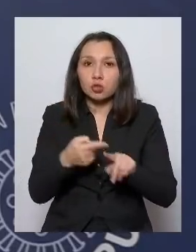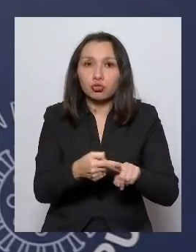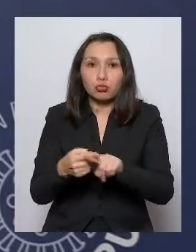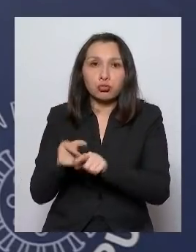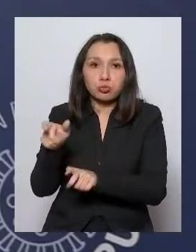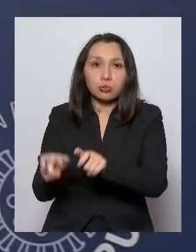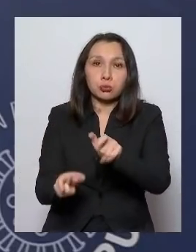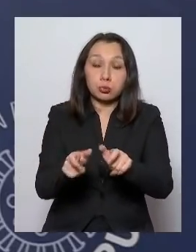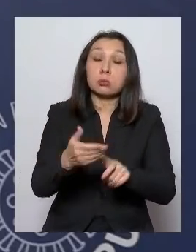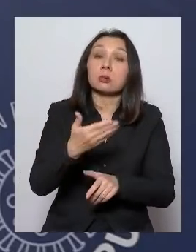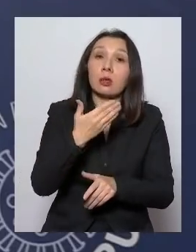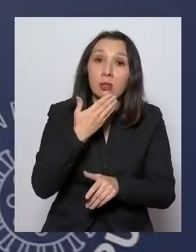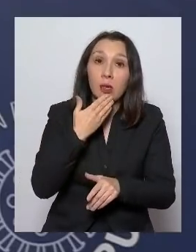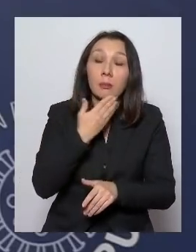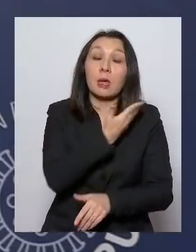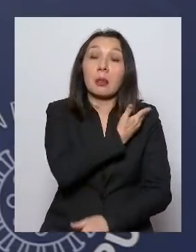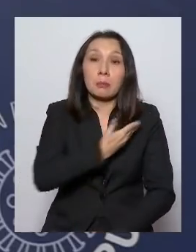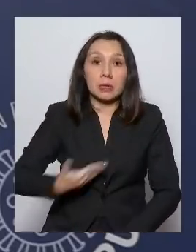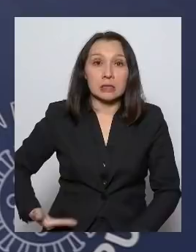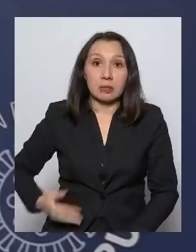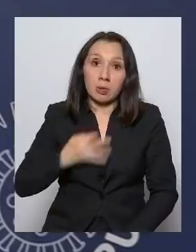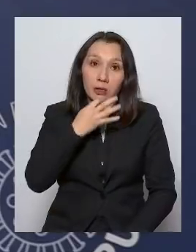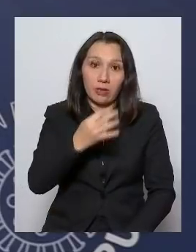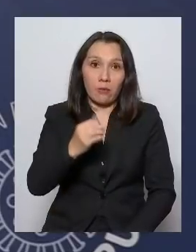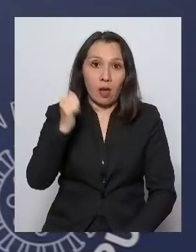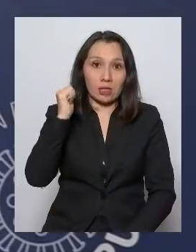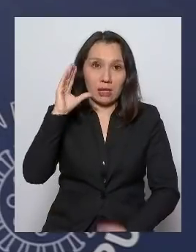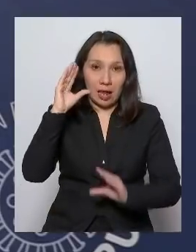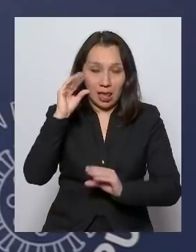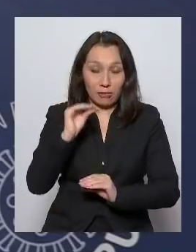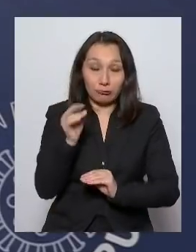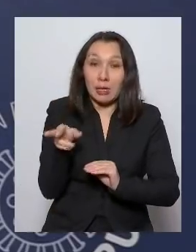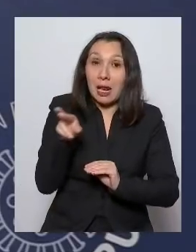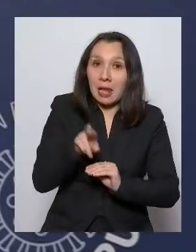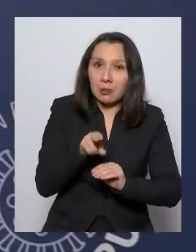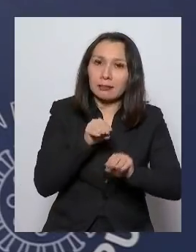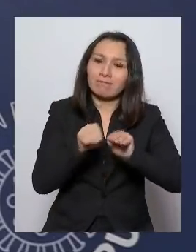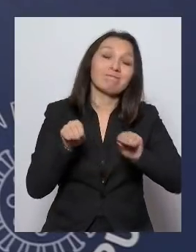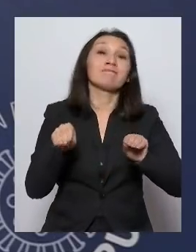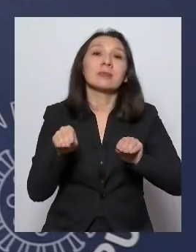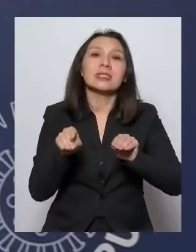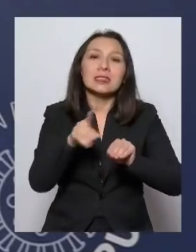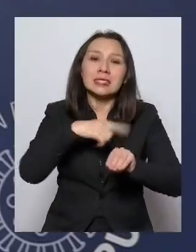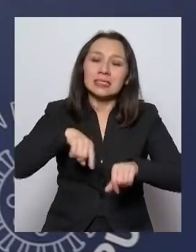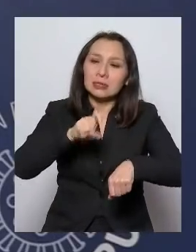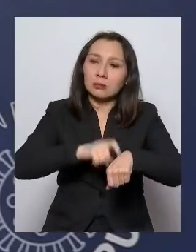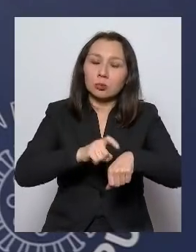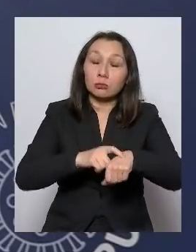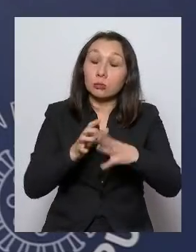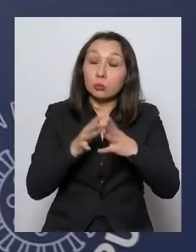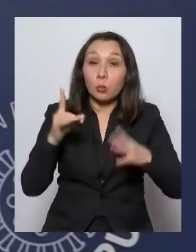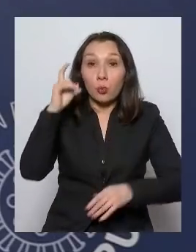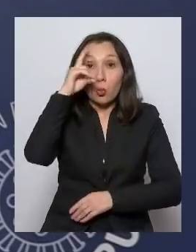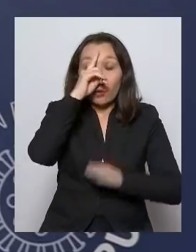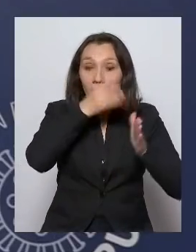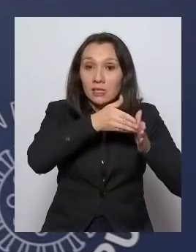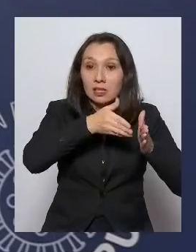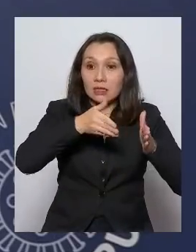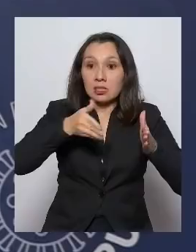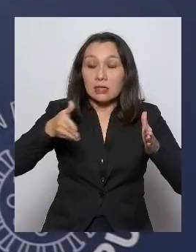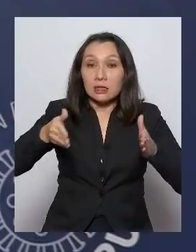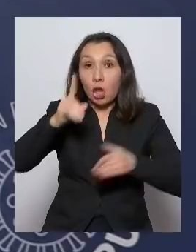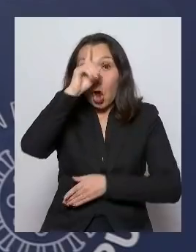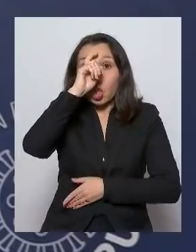social, como el presidente enfatizaba anoche. Insistimos en este llamado. Estamos en un momento muy difícil. La